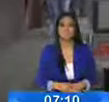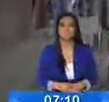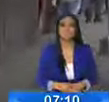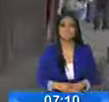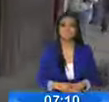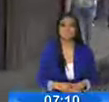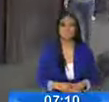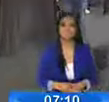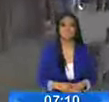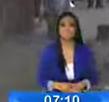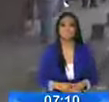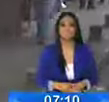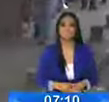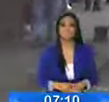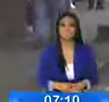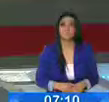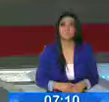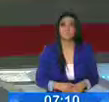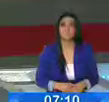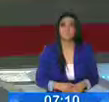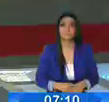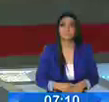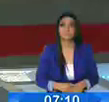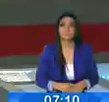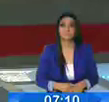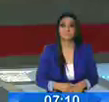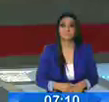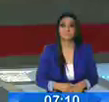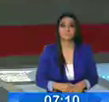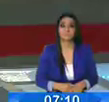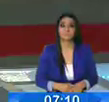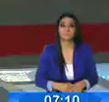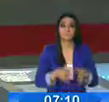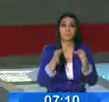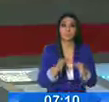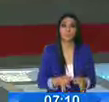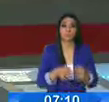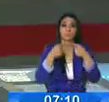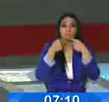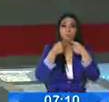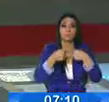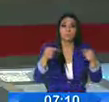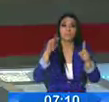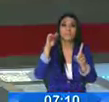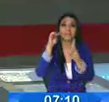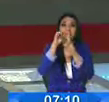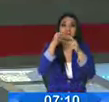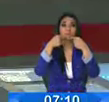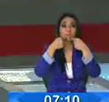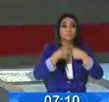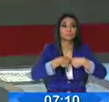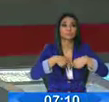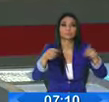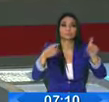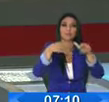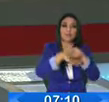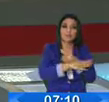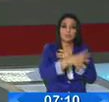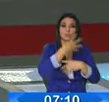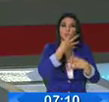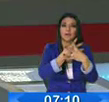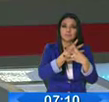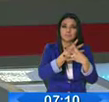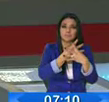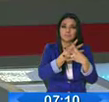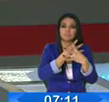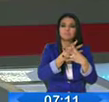cuenca francisco ramírez después de la difusión de un mensaje en redes sociales por un interno de mediana seguridad recluido en